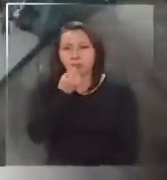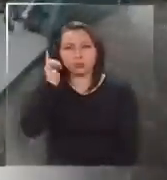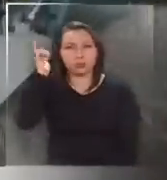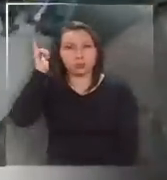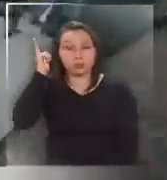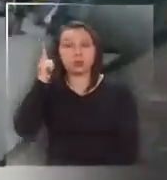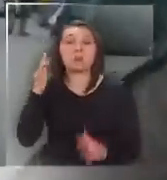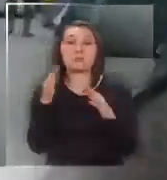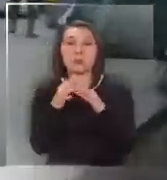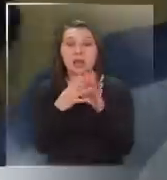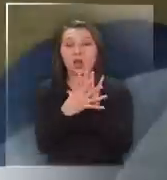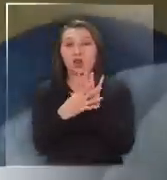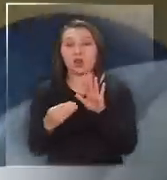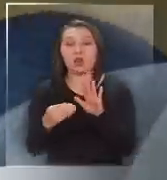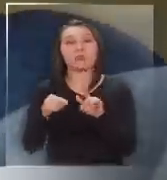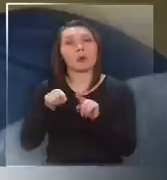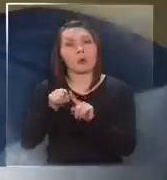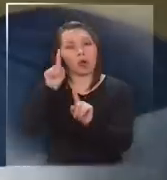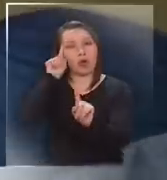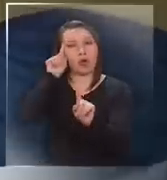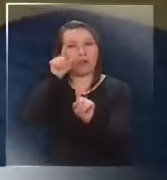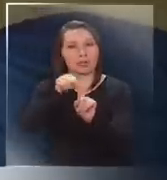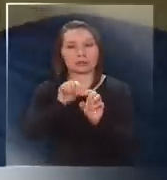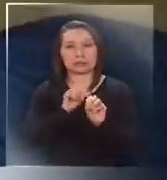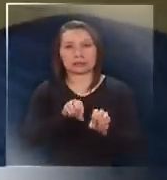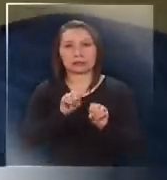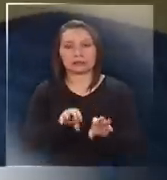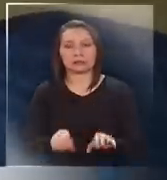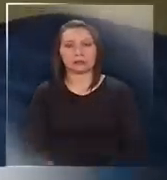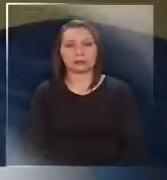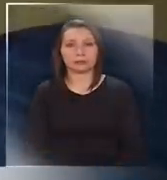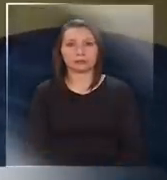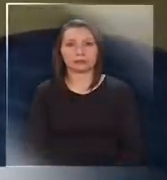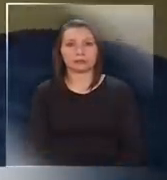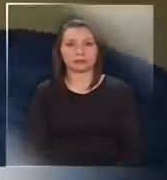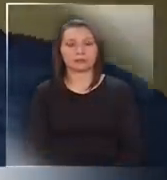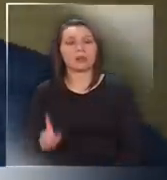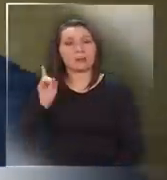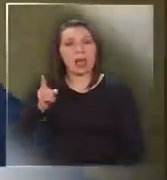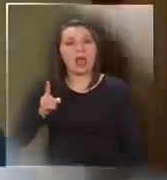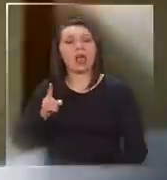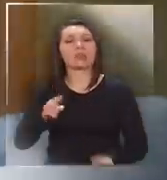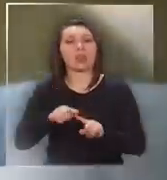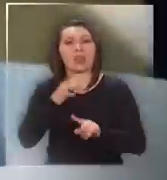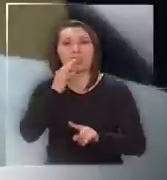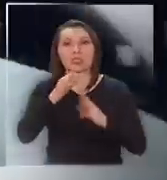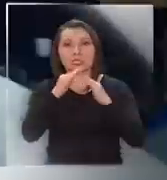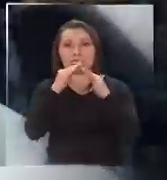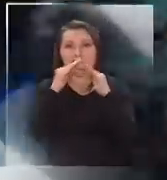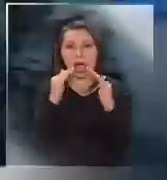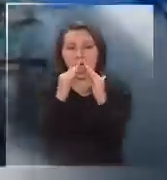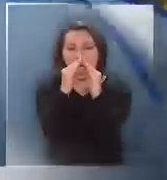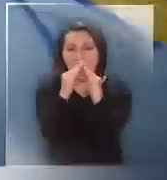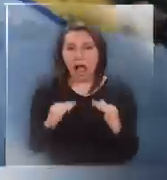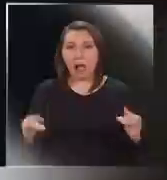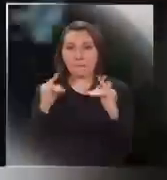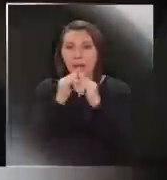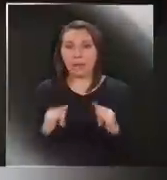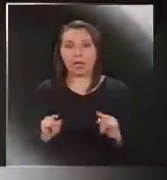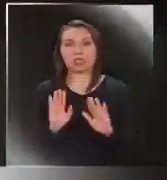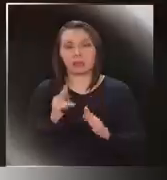El modelo militar es el norte de su formación. ¡Y quedan descanso adelante! ¡Déjese dar su carpa! ¡Y quedan descanso frente a